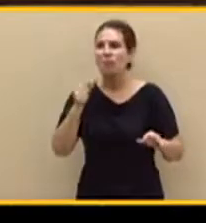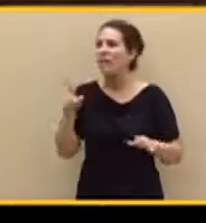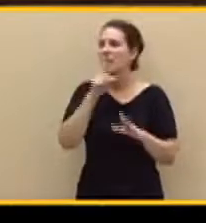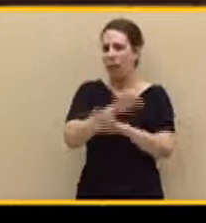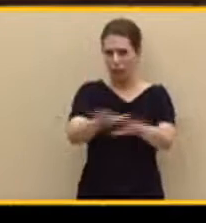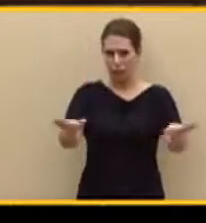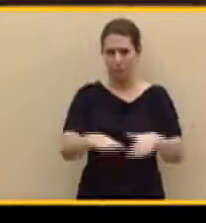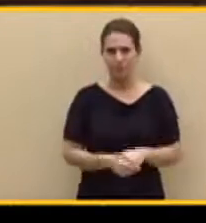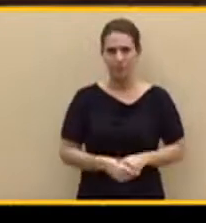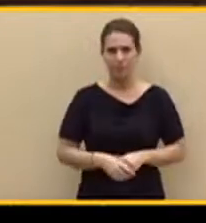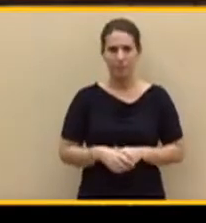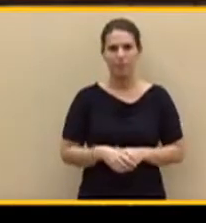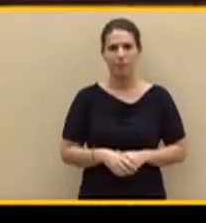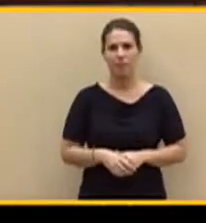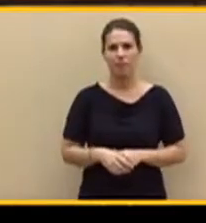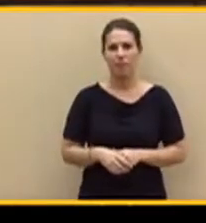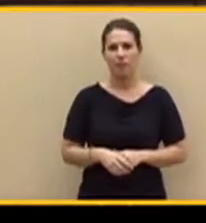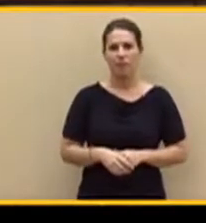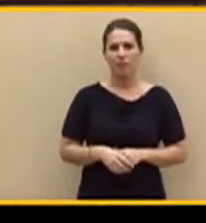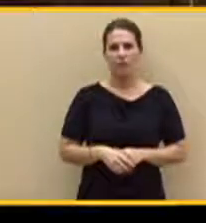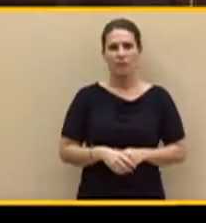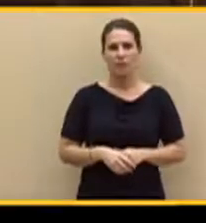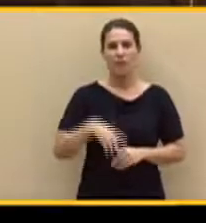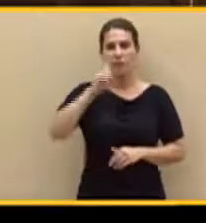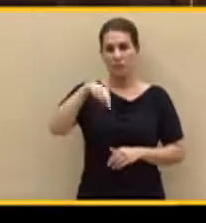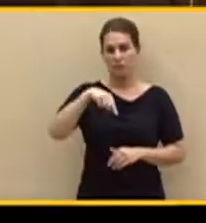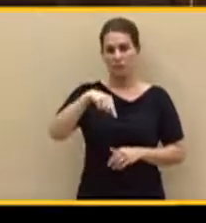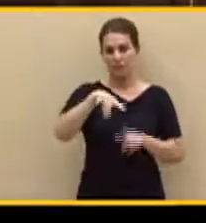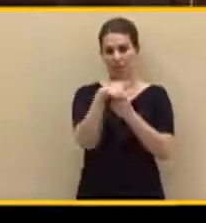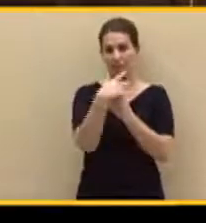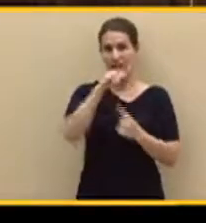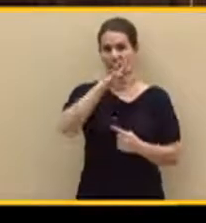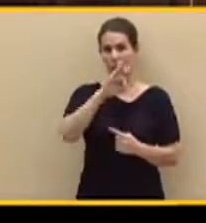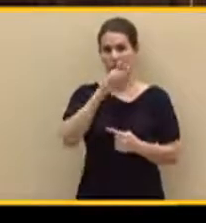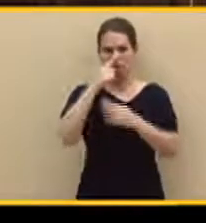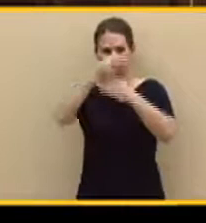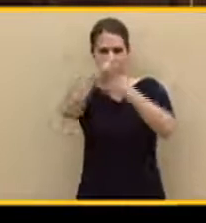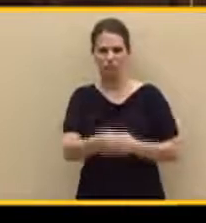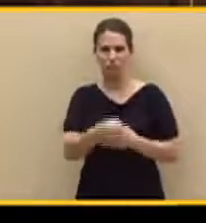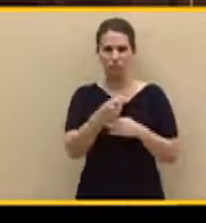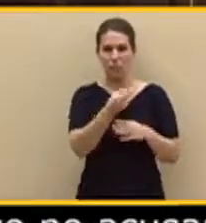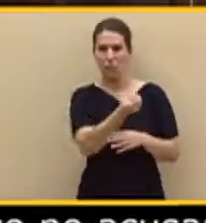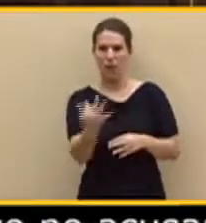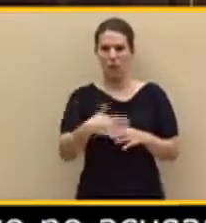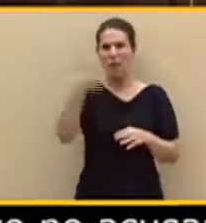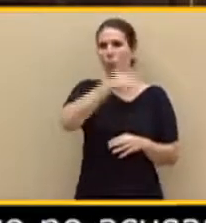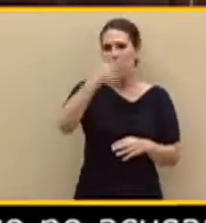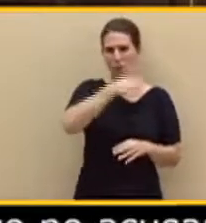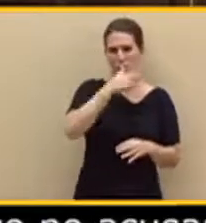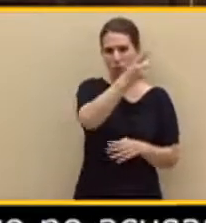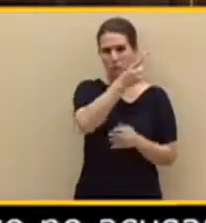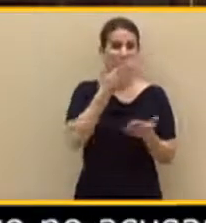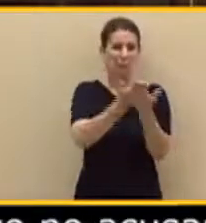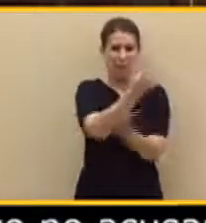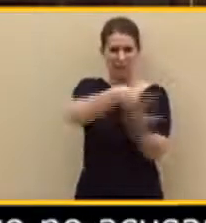Además, impuso a los fiscales del caso Lezo no acusar de organización criminal a varios imputados al pedir su ingreso en prisión, pese